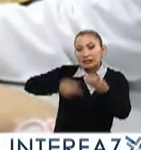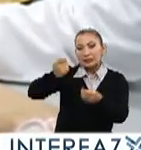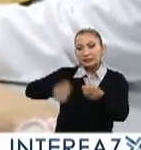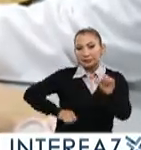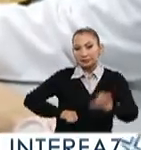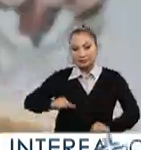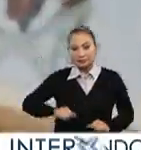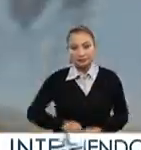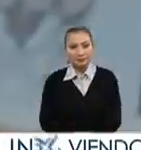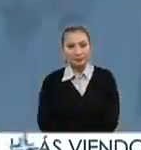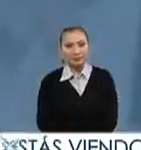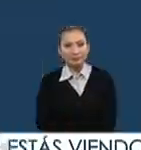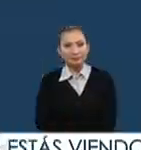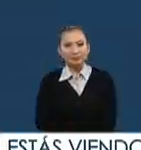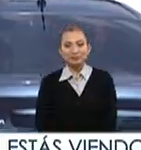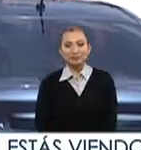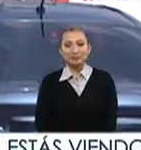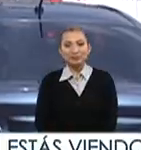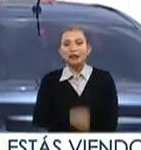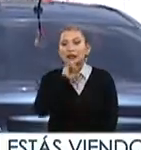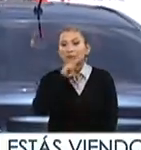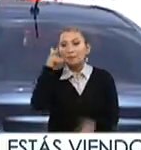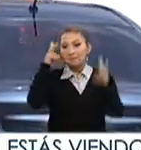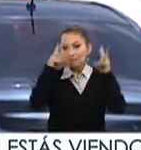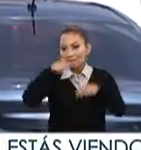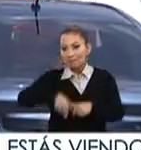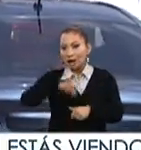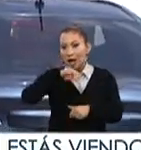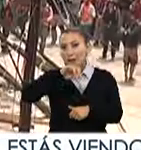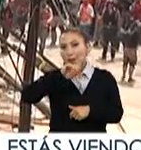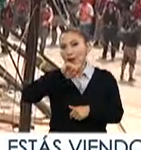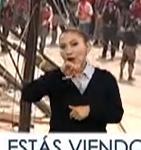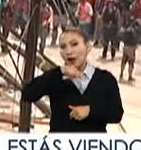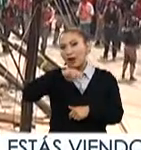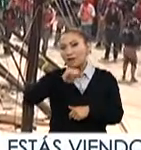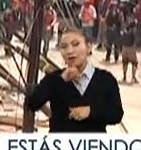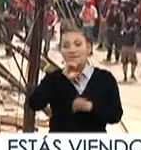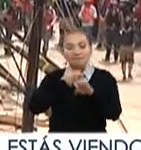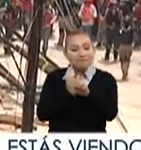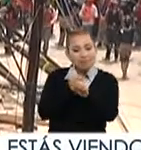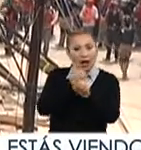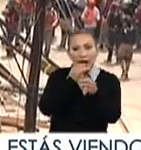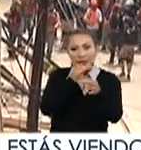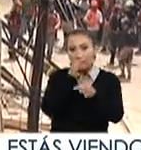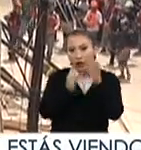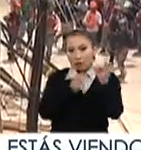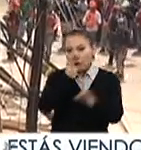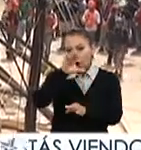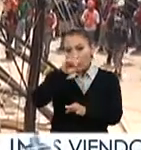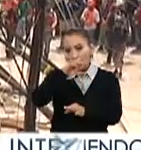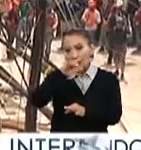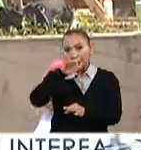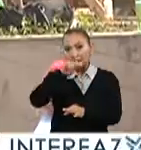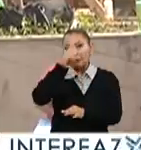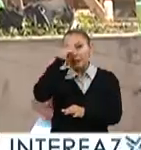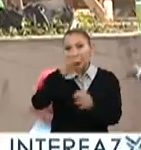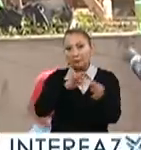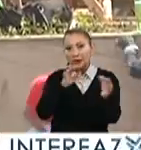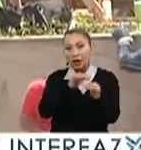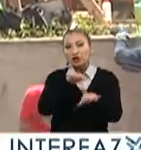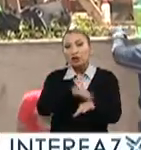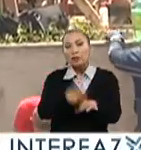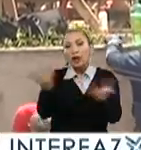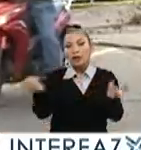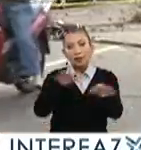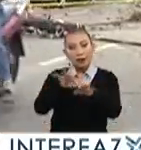los detalles. También nos visita Amapola Nava, reportero de la agencia informativa CONACYT, para platicarnos